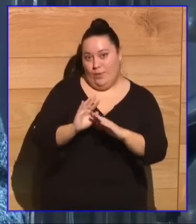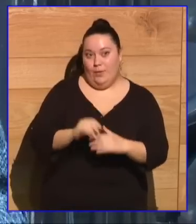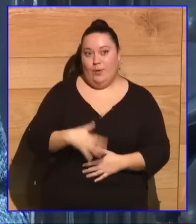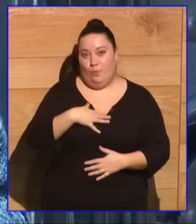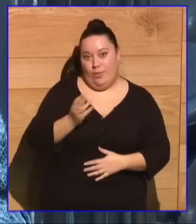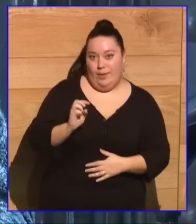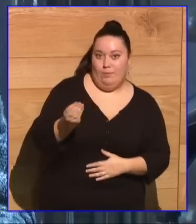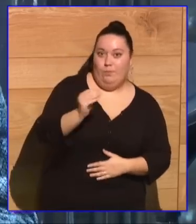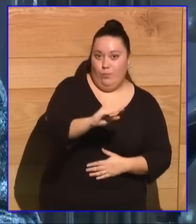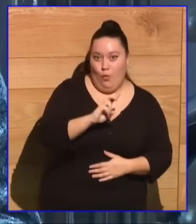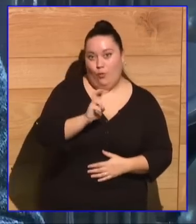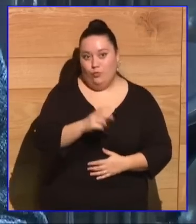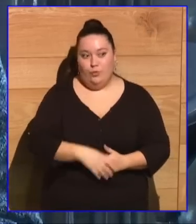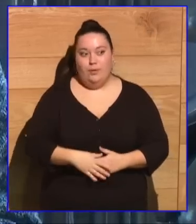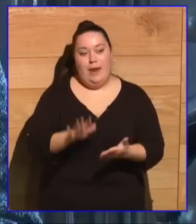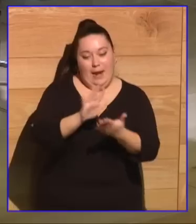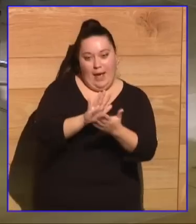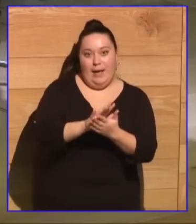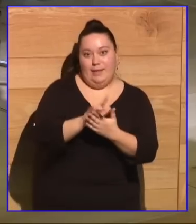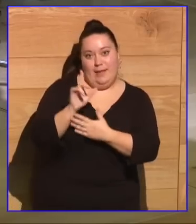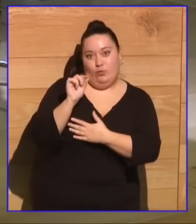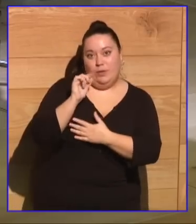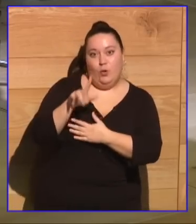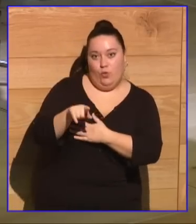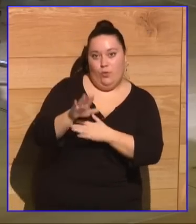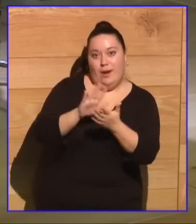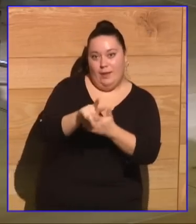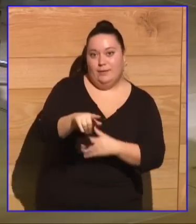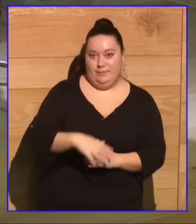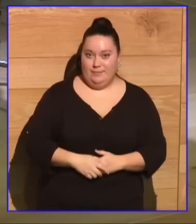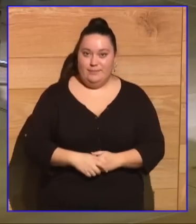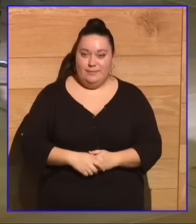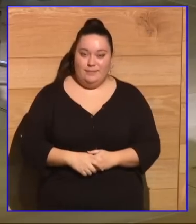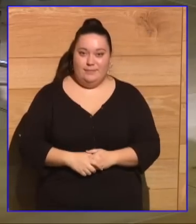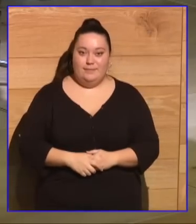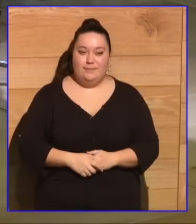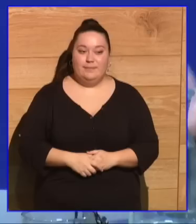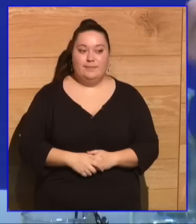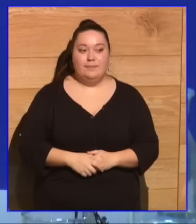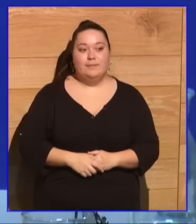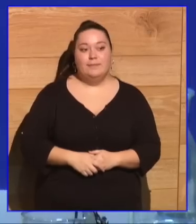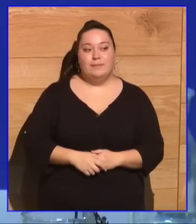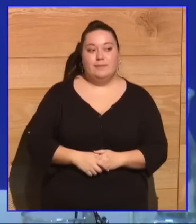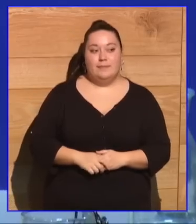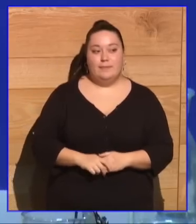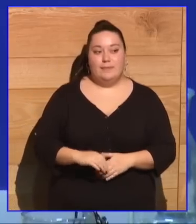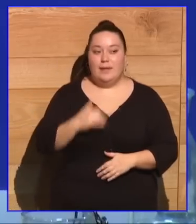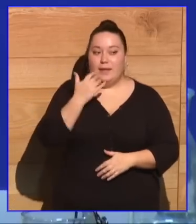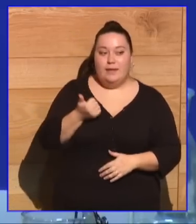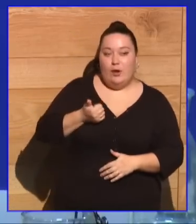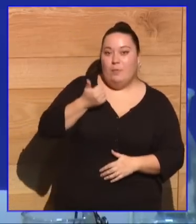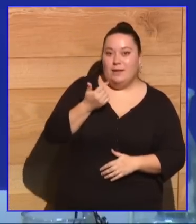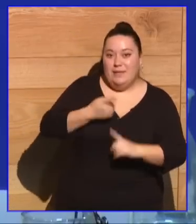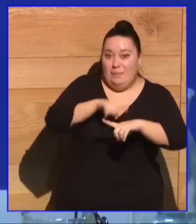Todavía no aprenden que nos da igual. Relájate, tuitero, relájate. Bueno, pues ¿Hay algo más que demasiado?